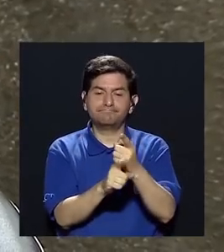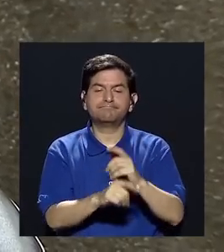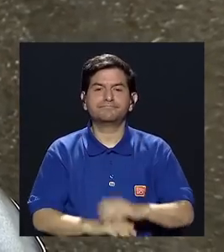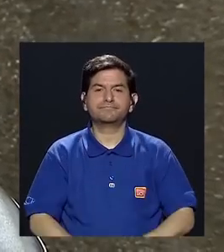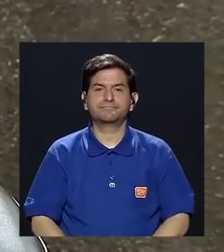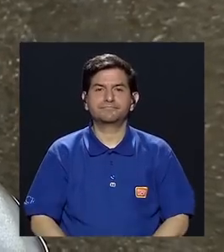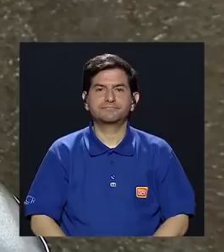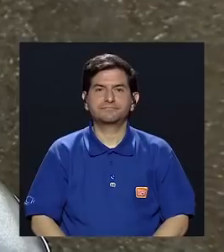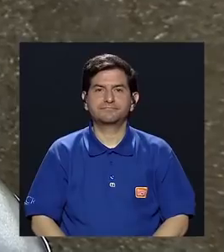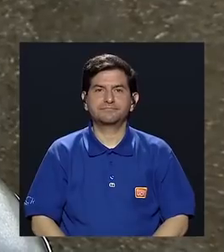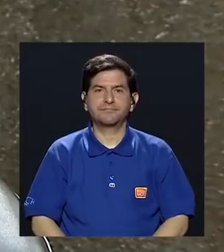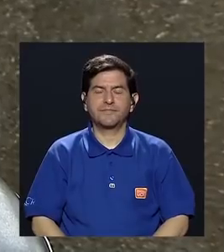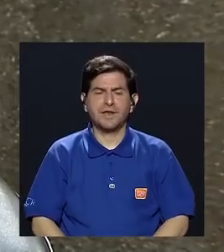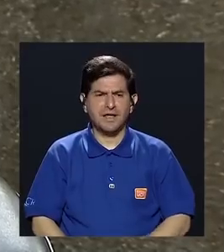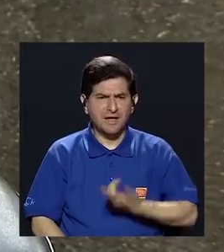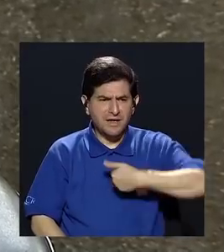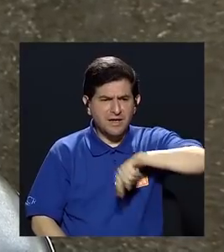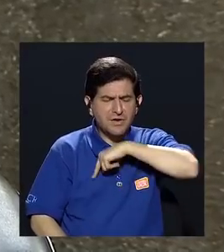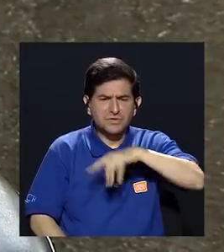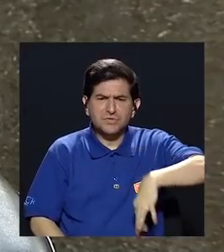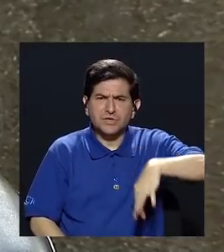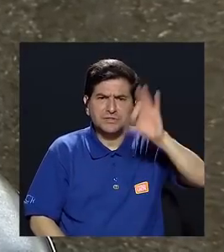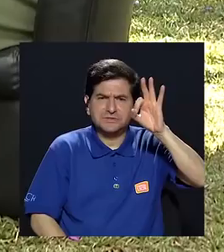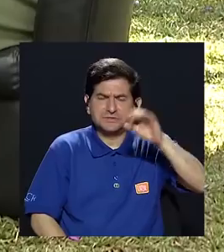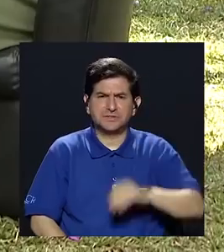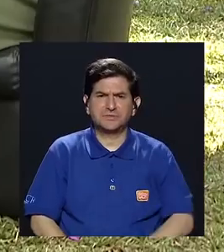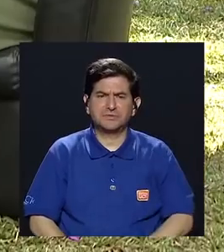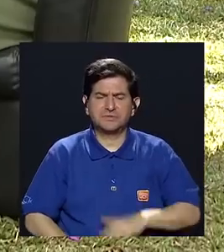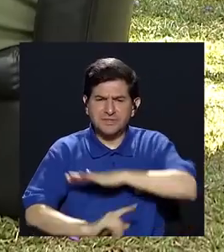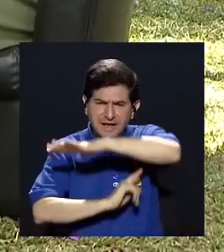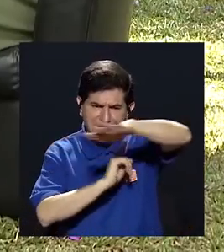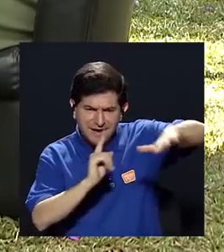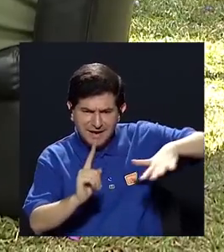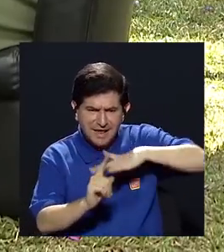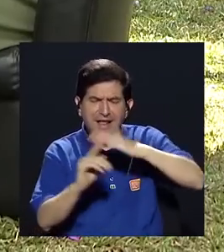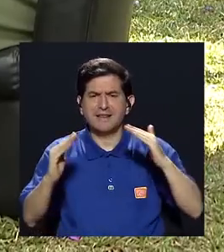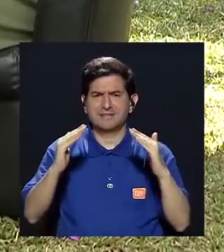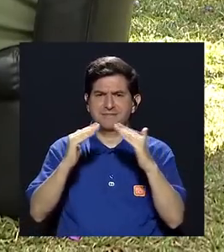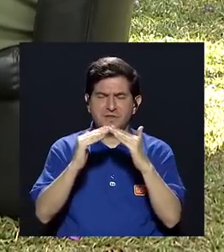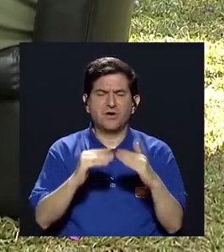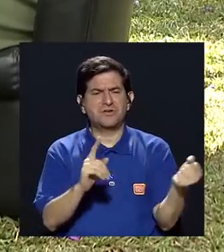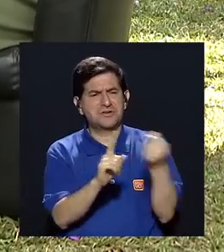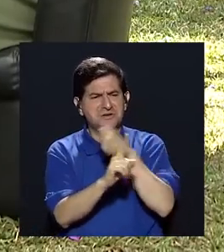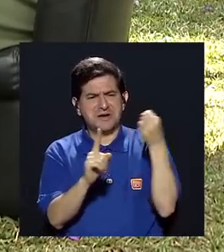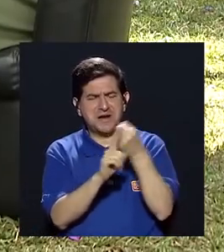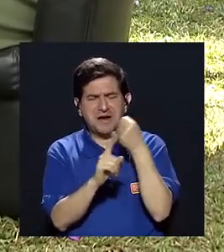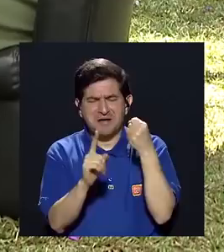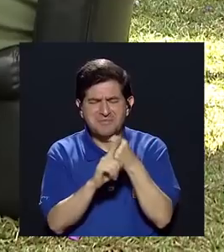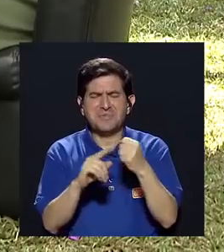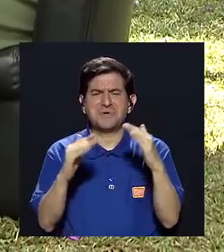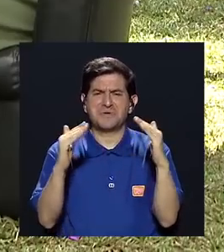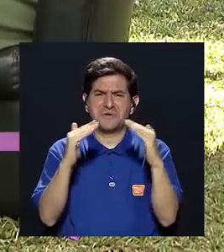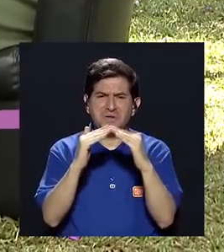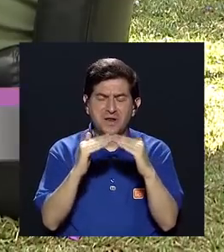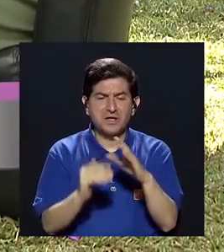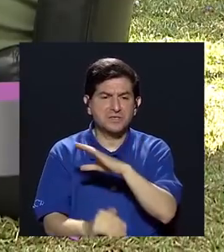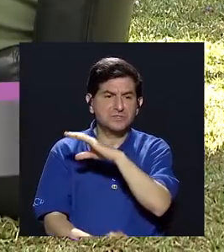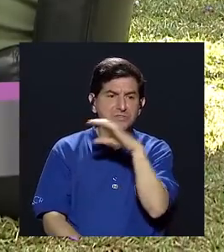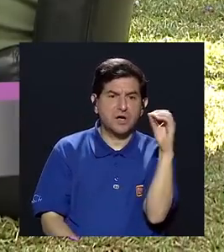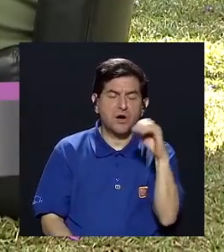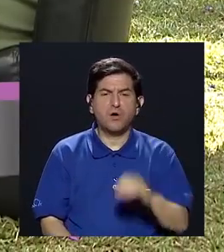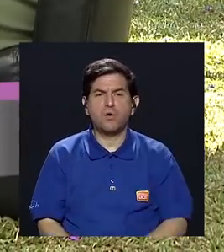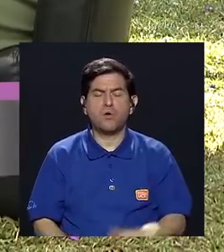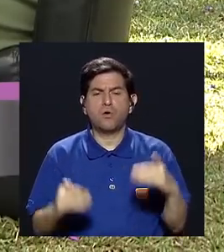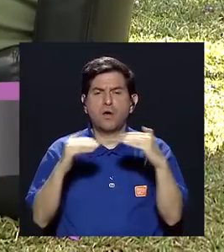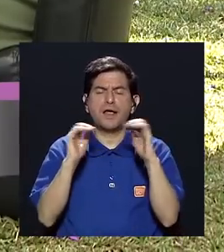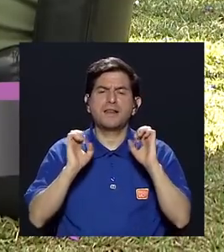porque encontramos que, por ejemplo, el entorno del hogar, la violencia doméstica, aspectos sociales, o